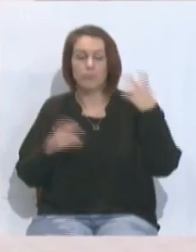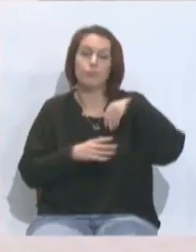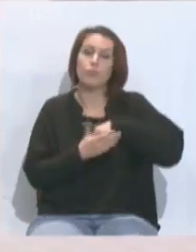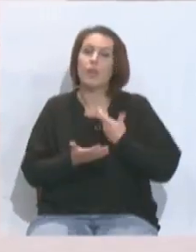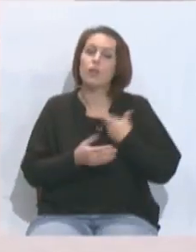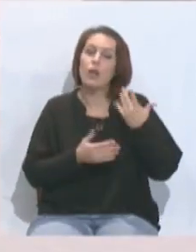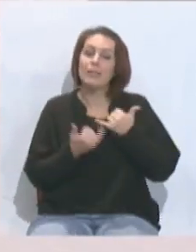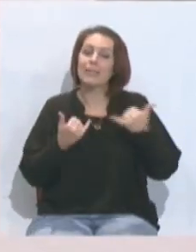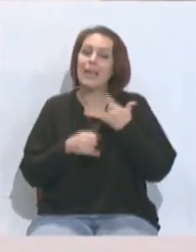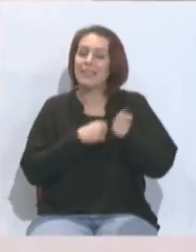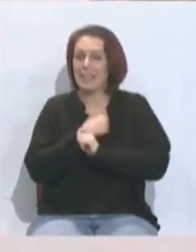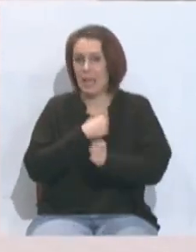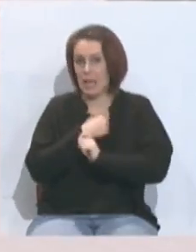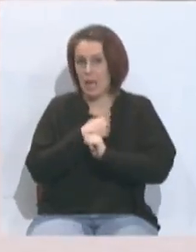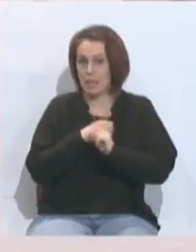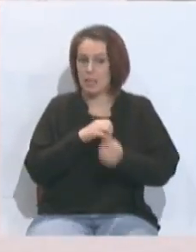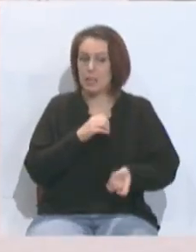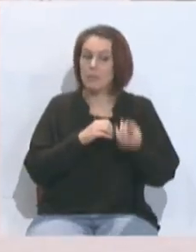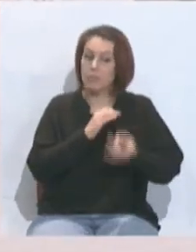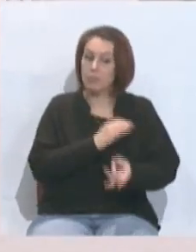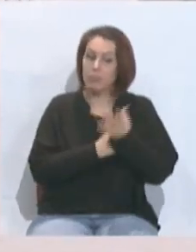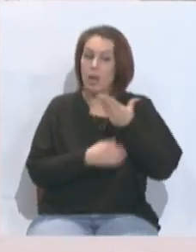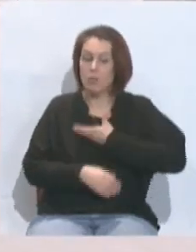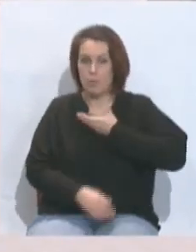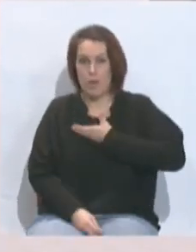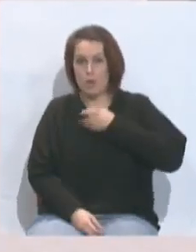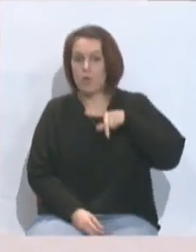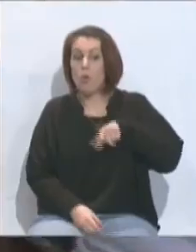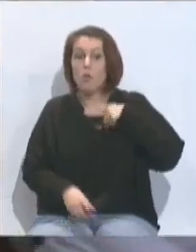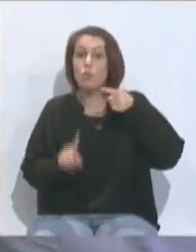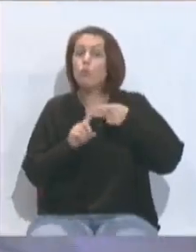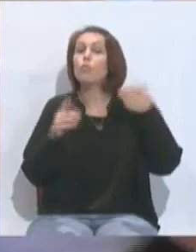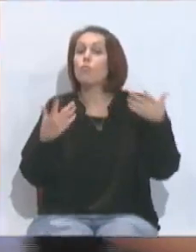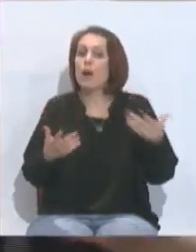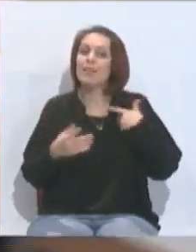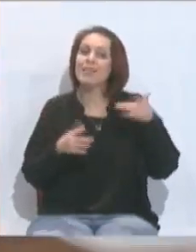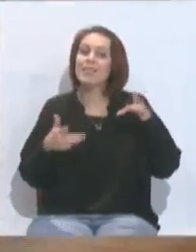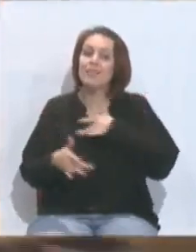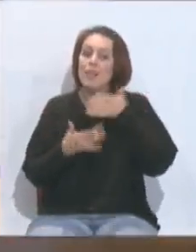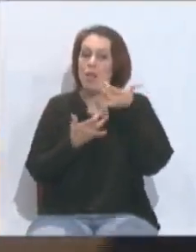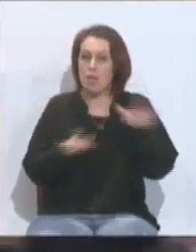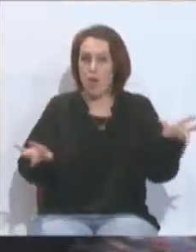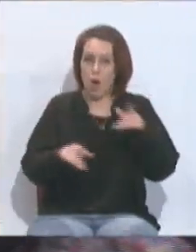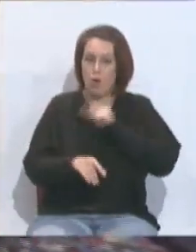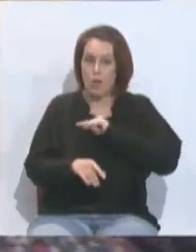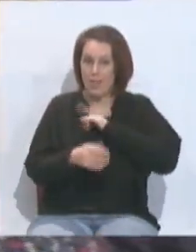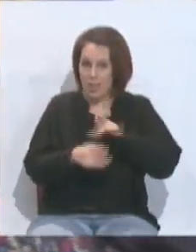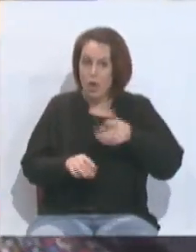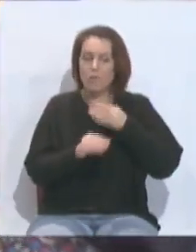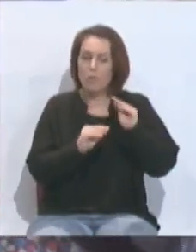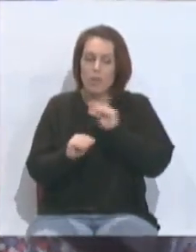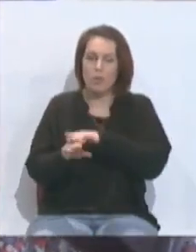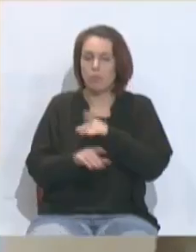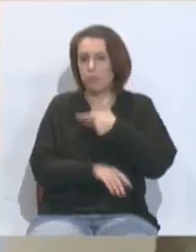enmarcan dentro de las líneas estratégicas marcadas por el ente municipal y tienen como objetivo la sensibilización, concienciación y formación de